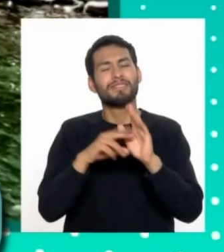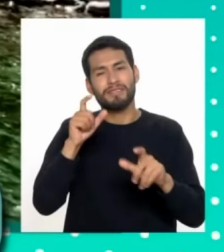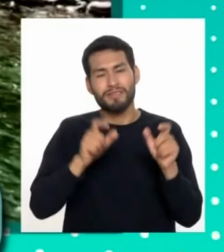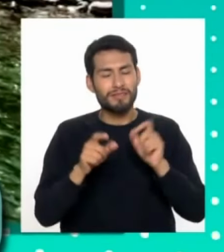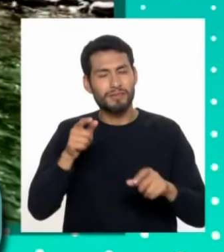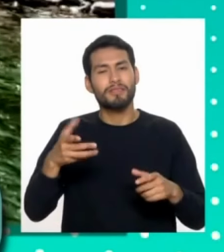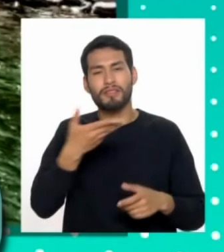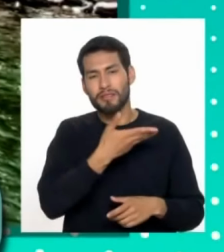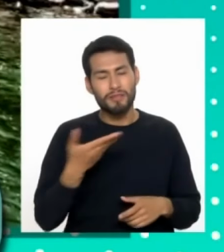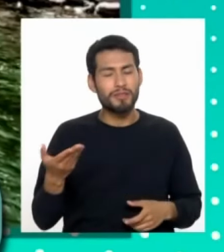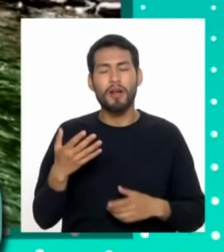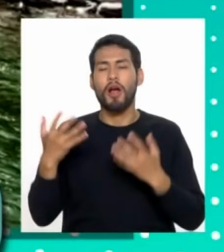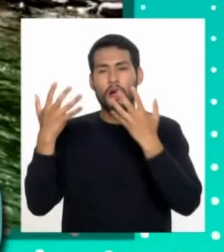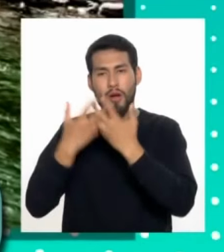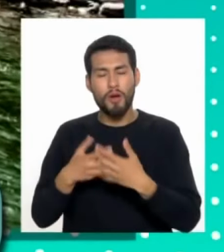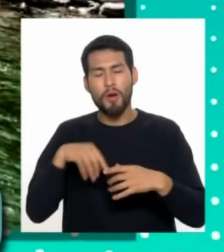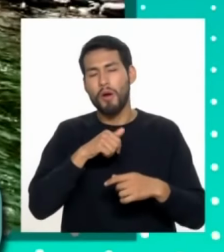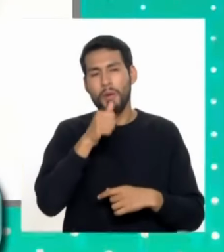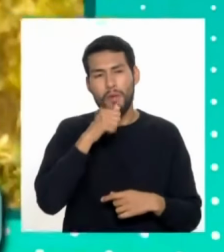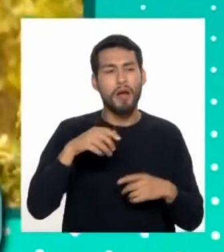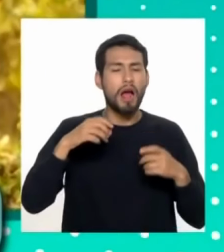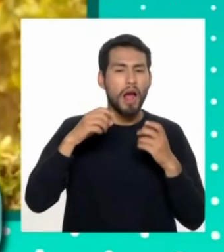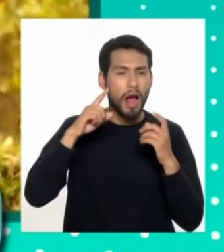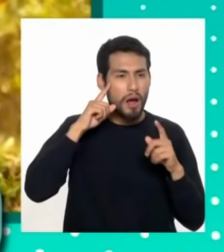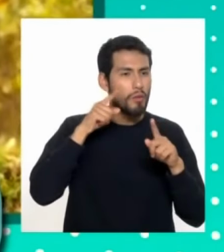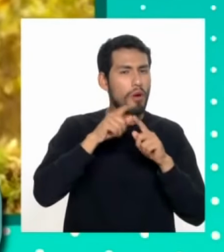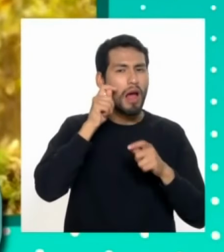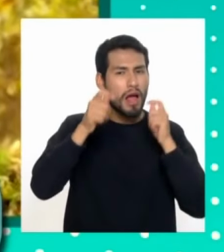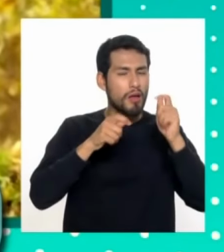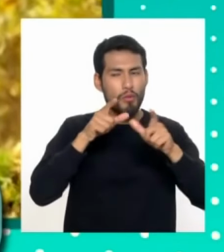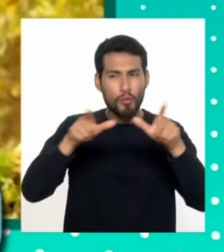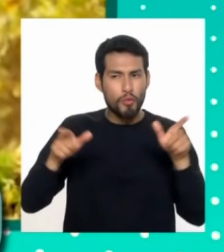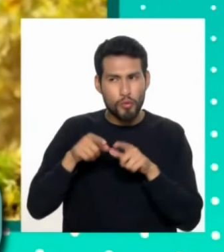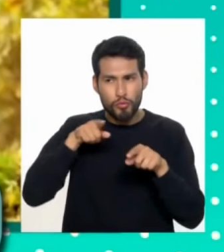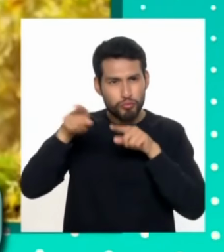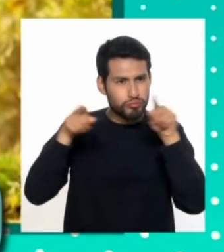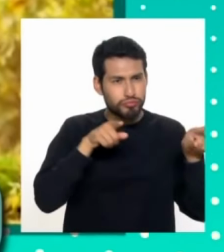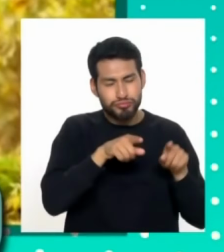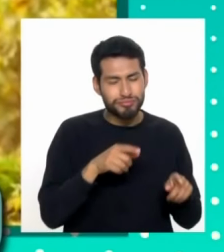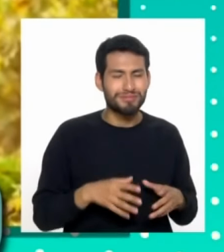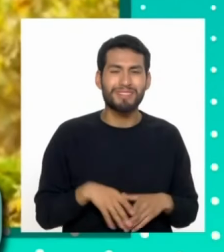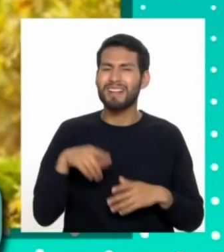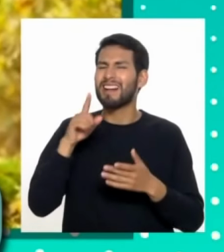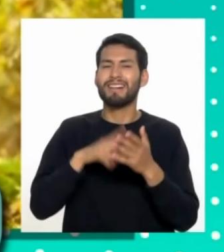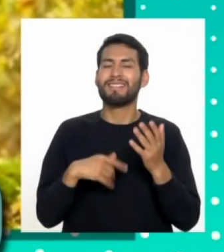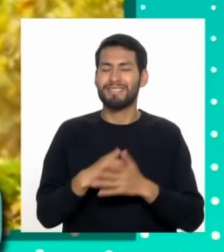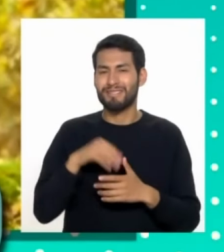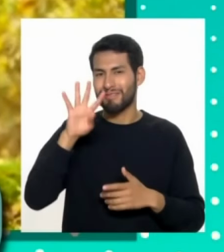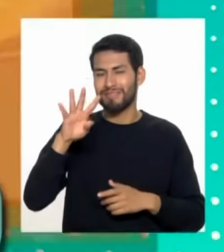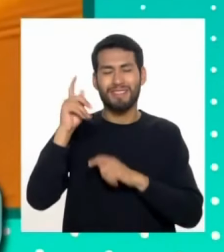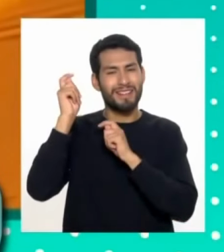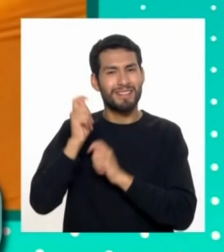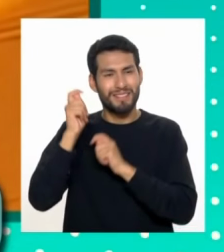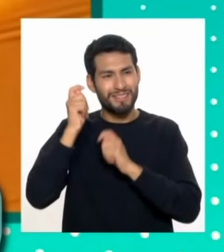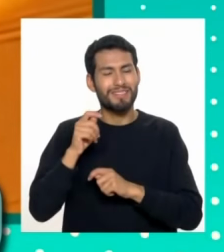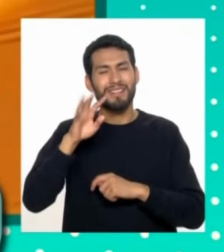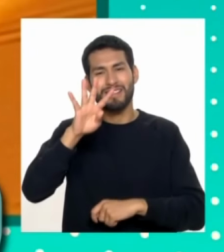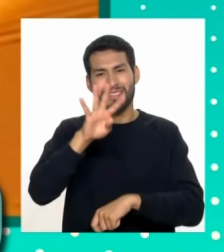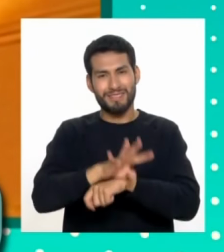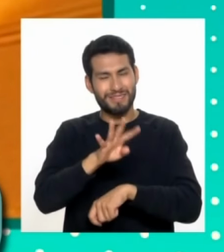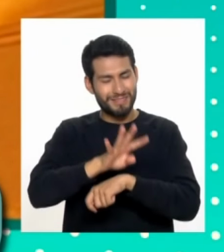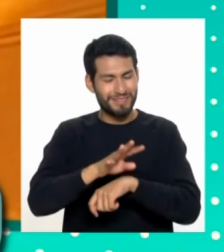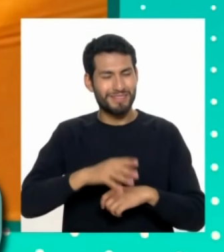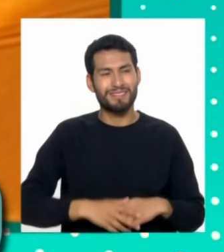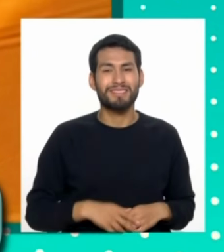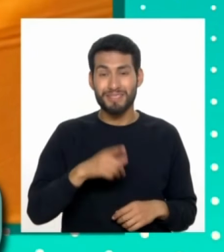sector público y privado relacionados a la actividad turística en regiones. El evento se realizará el 4 de agosto a las 4 de la